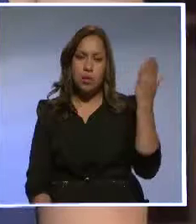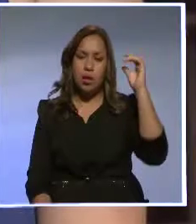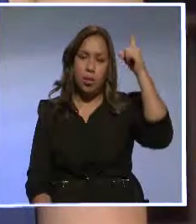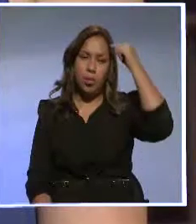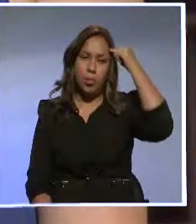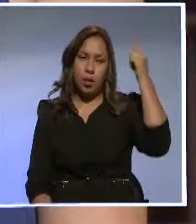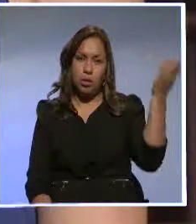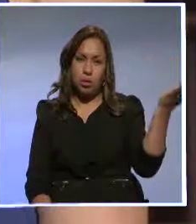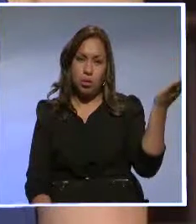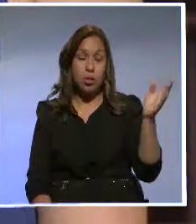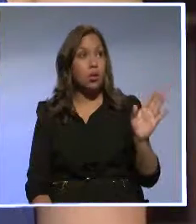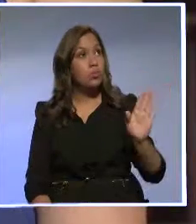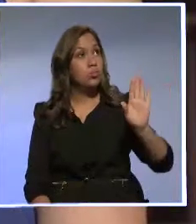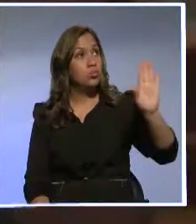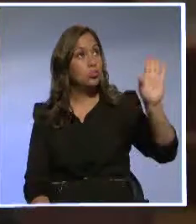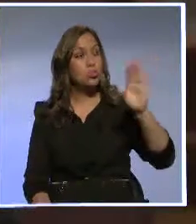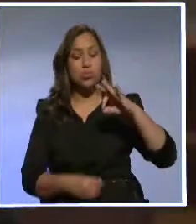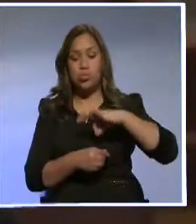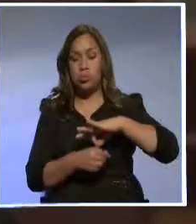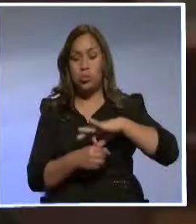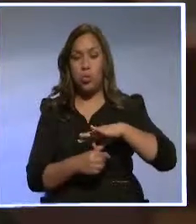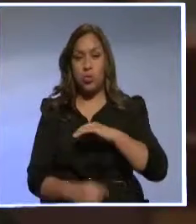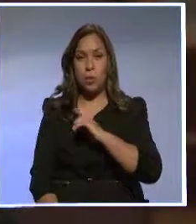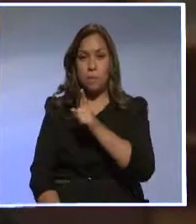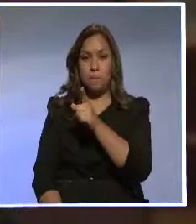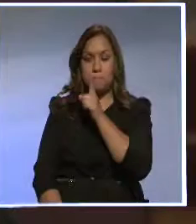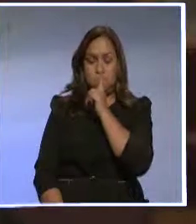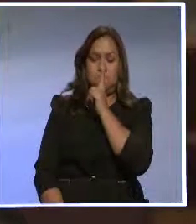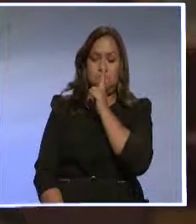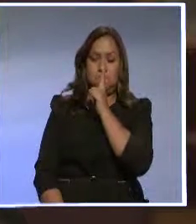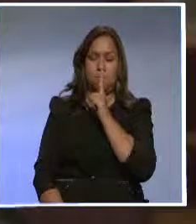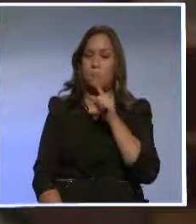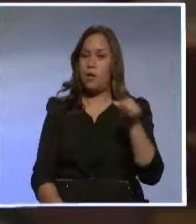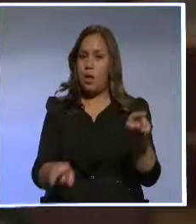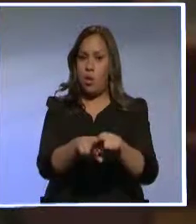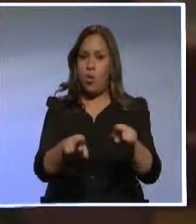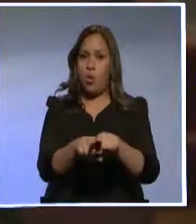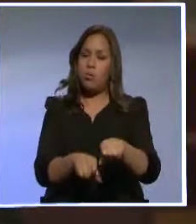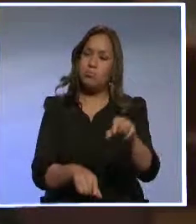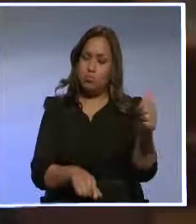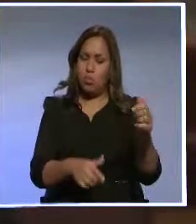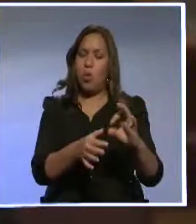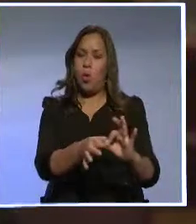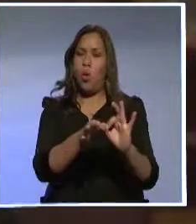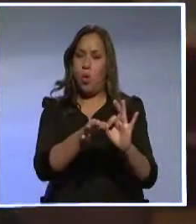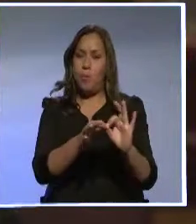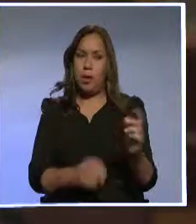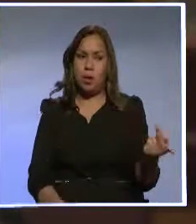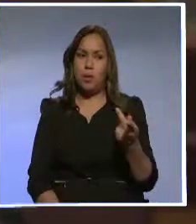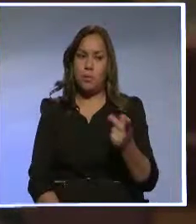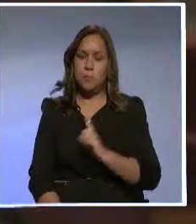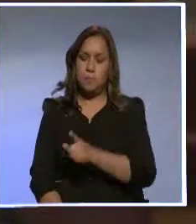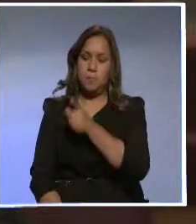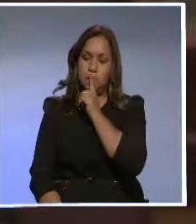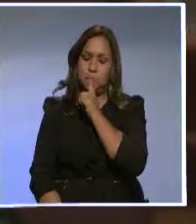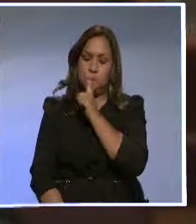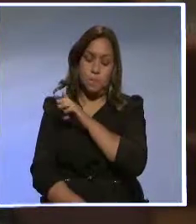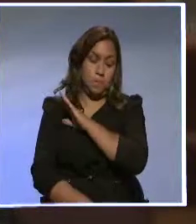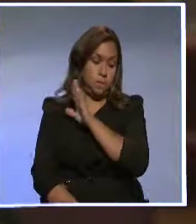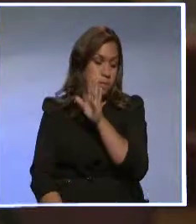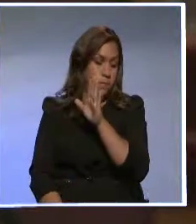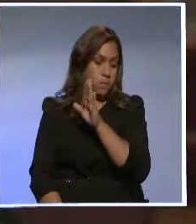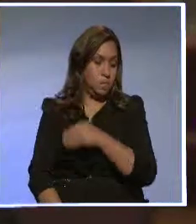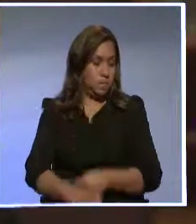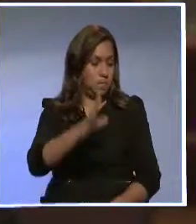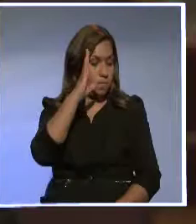su voto fue auténtico yo me abstuve igual que mi otro compañero de creo hubo dos abstenciones y siete